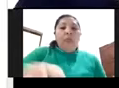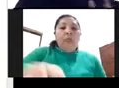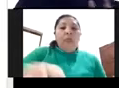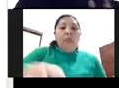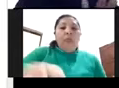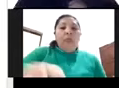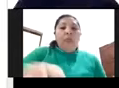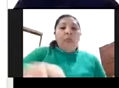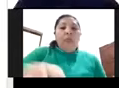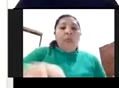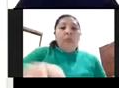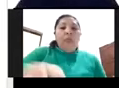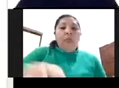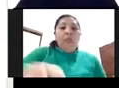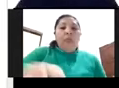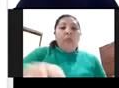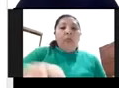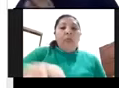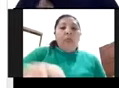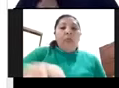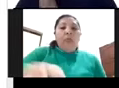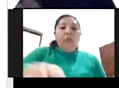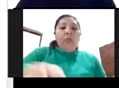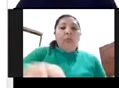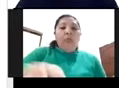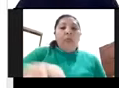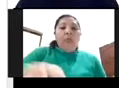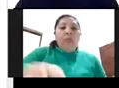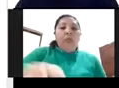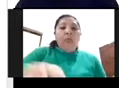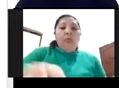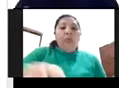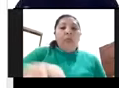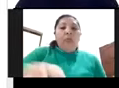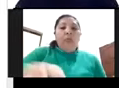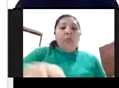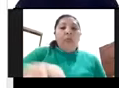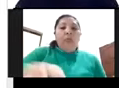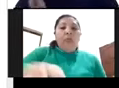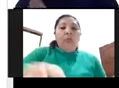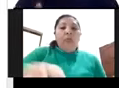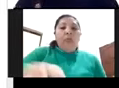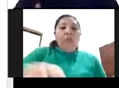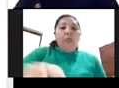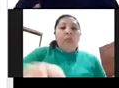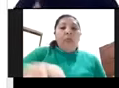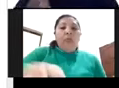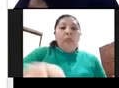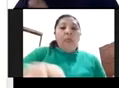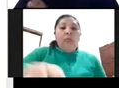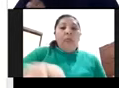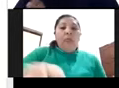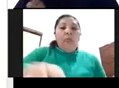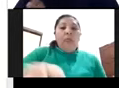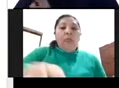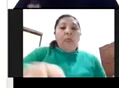pago de salarios, de sueldos, todo lo demás se hace a través de contrataciones, de compras, adquisición de insumos por